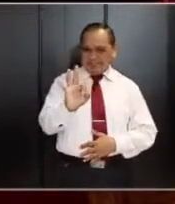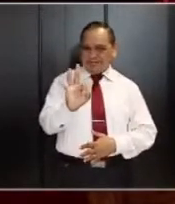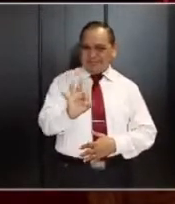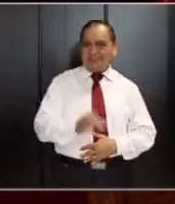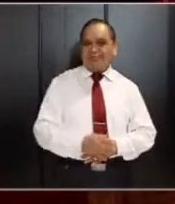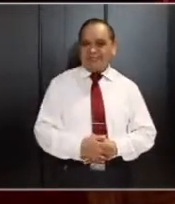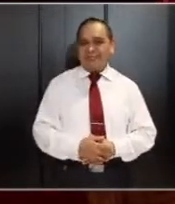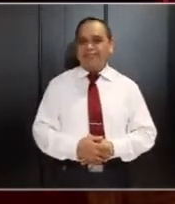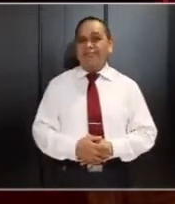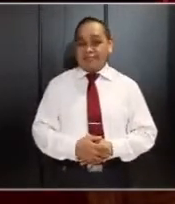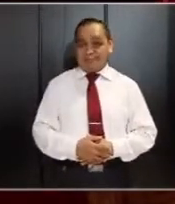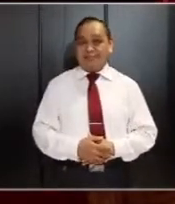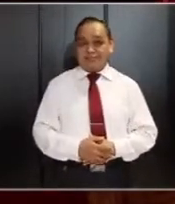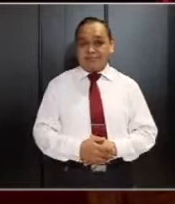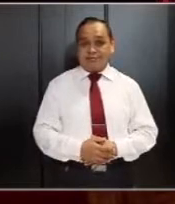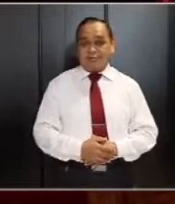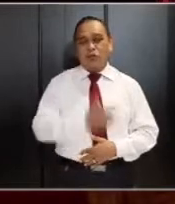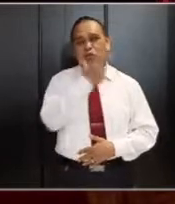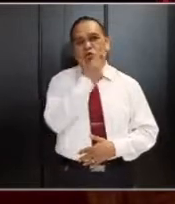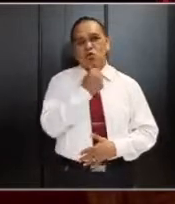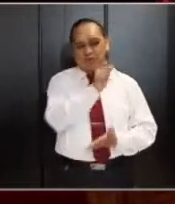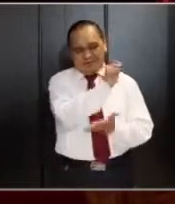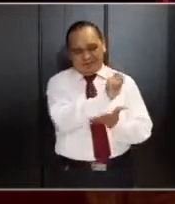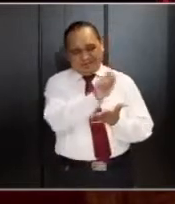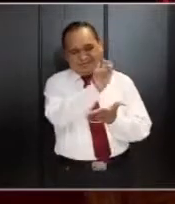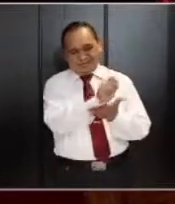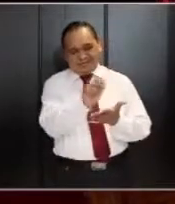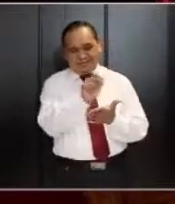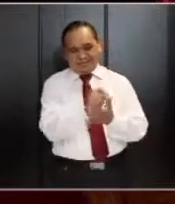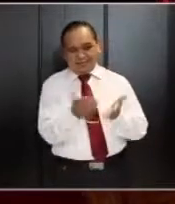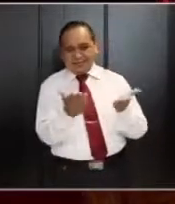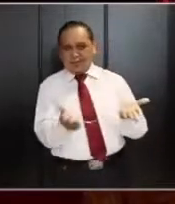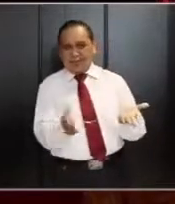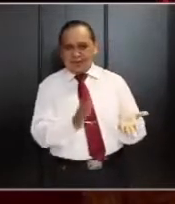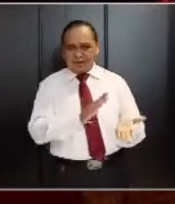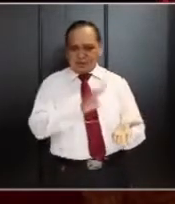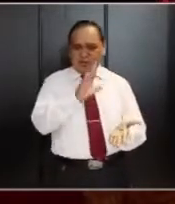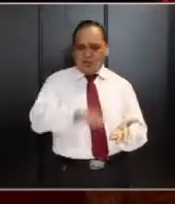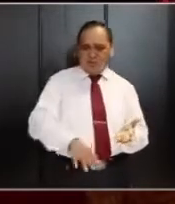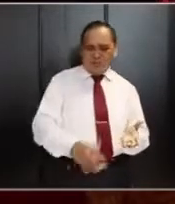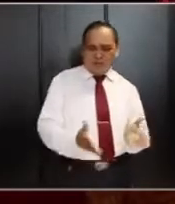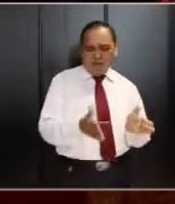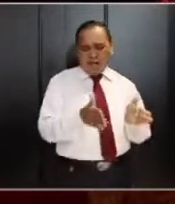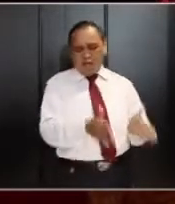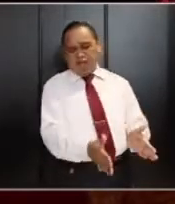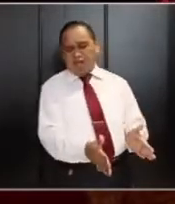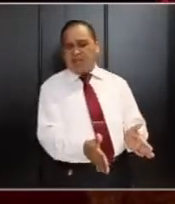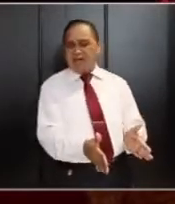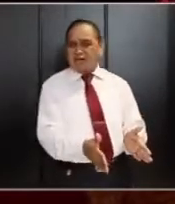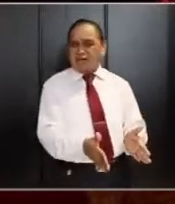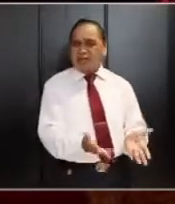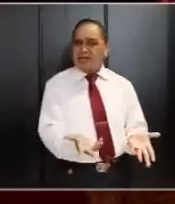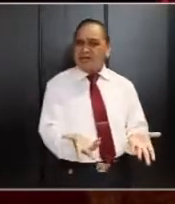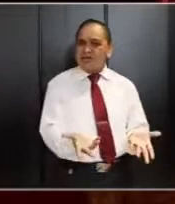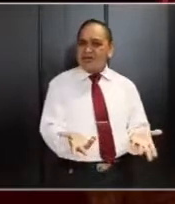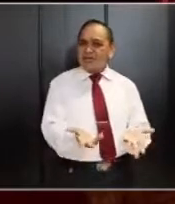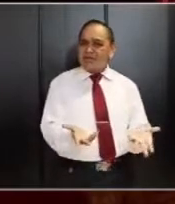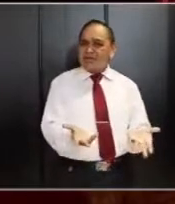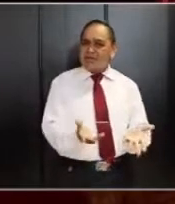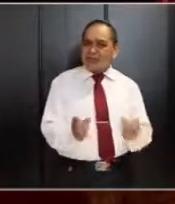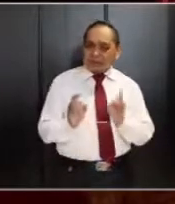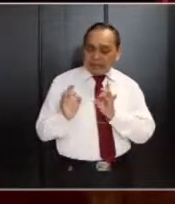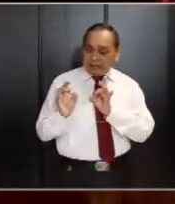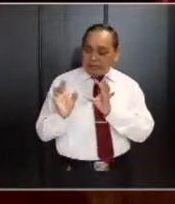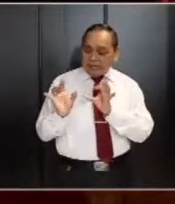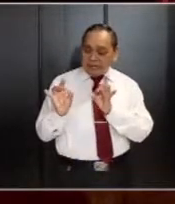amor. Pues este señor decía, ¿qué me quiero llevar a este poeta? ¿Qué me quiero llevar a la tumba? los momentos